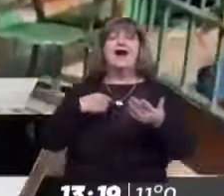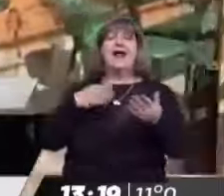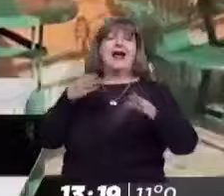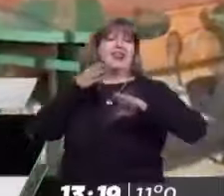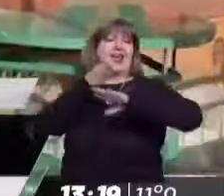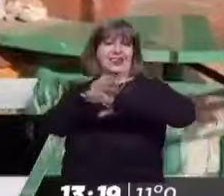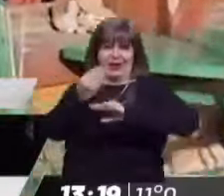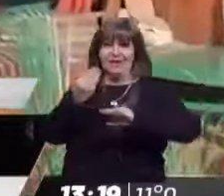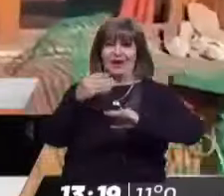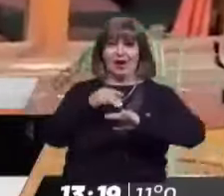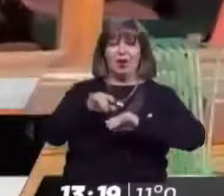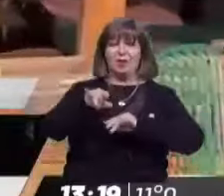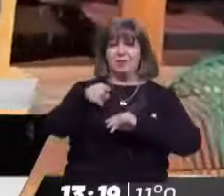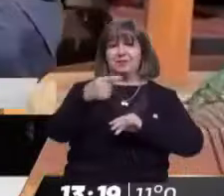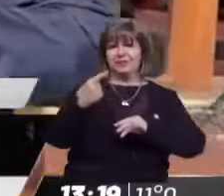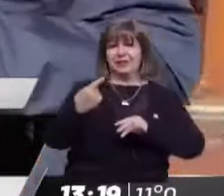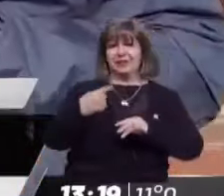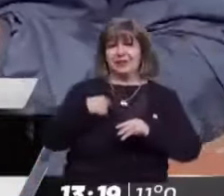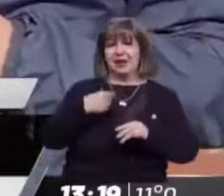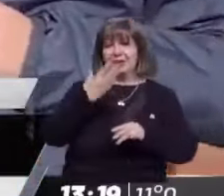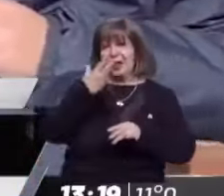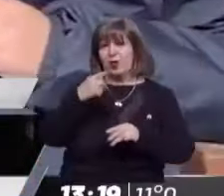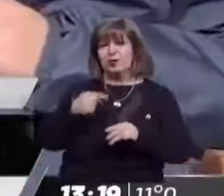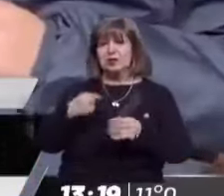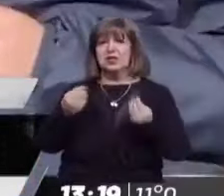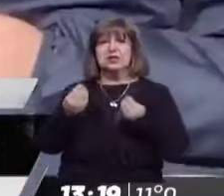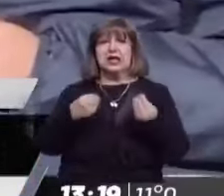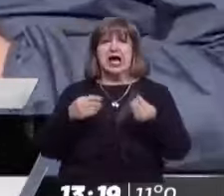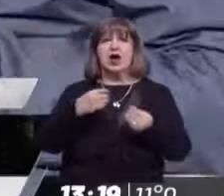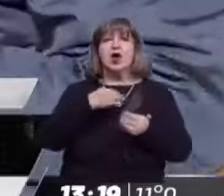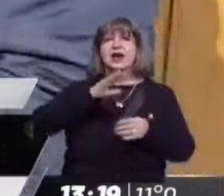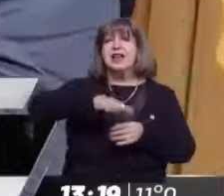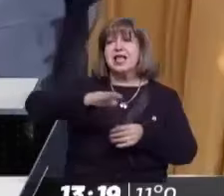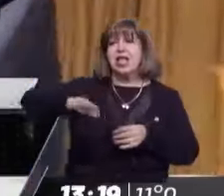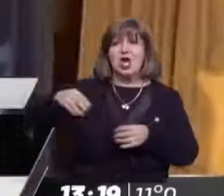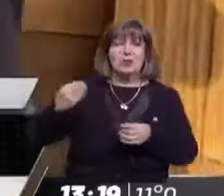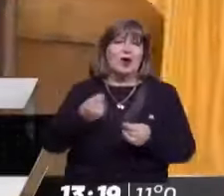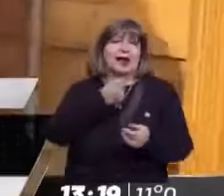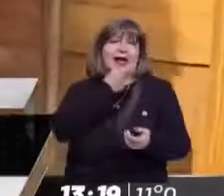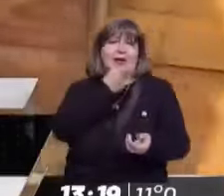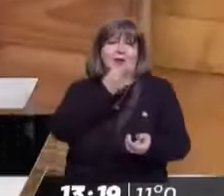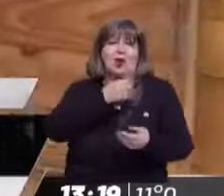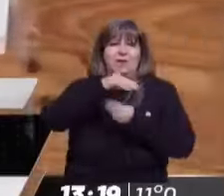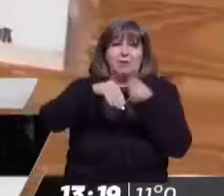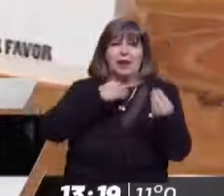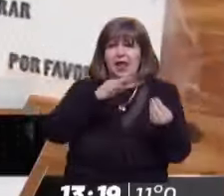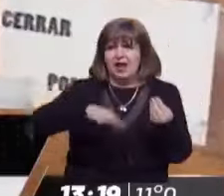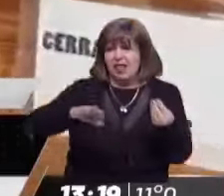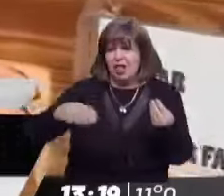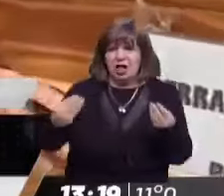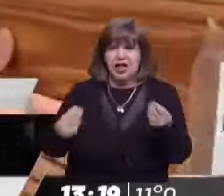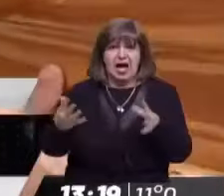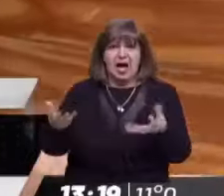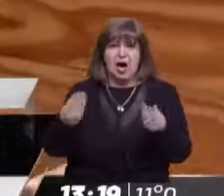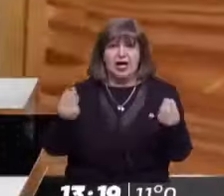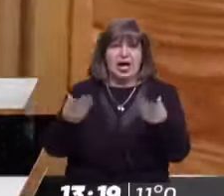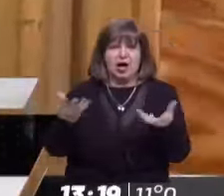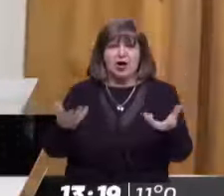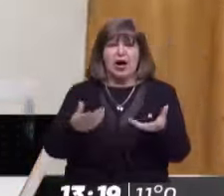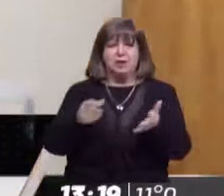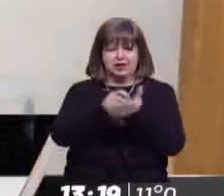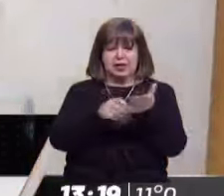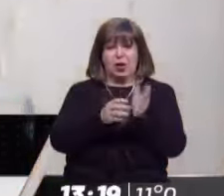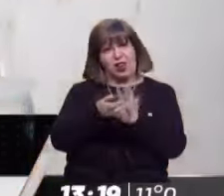montaña por adentro. Yo sé que te estás volviendo loco y decís, ¿qué hago con mis chicos en estas vacaciones? ¿Qué hago para que no estén todo el día